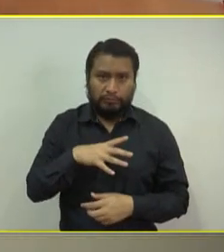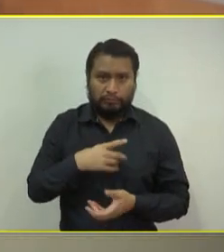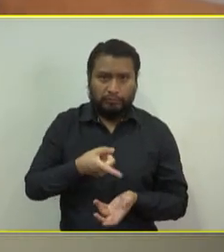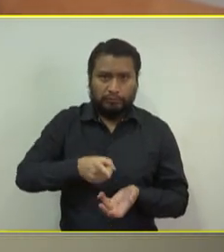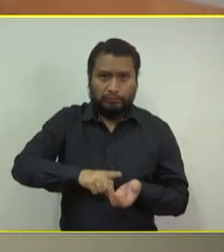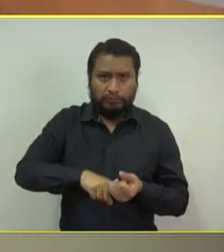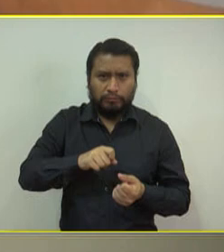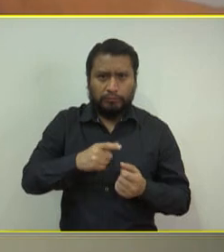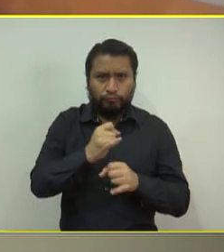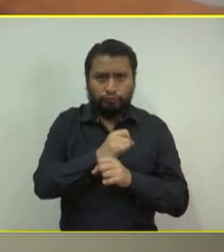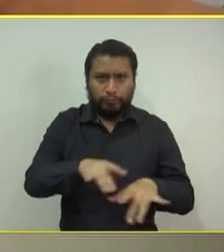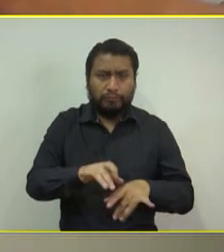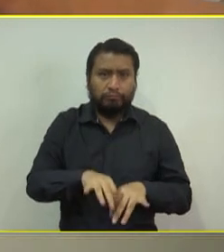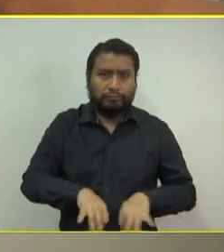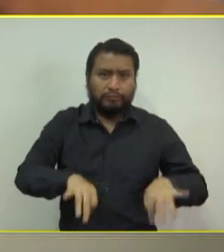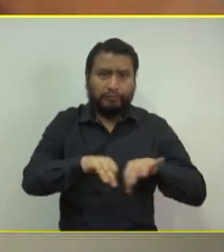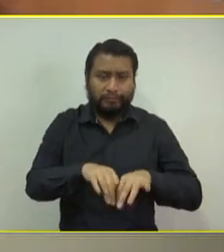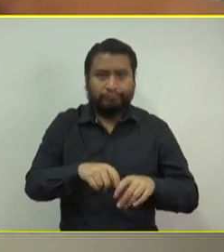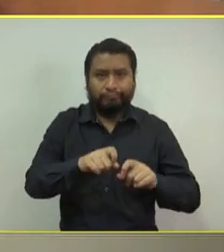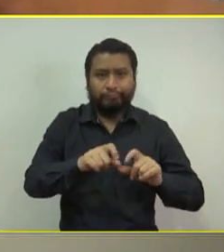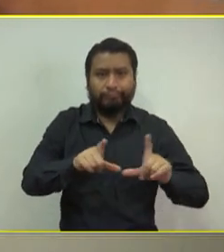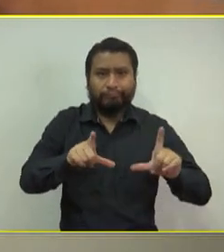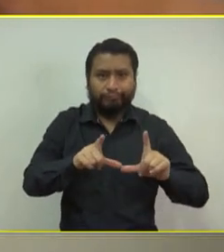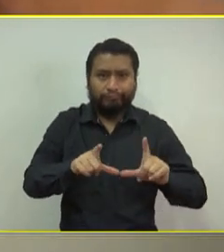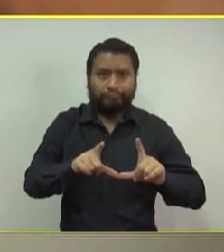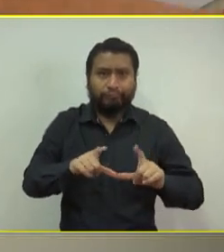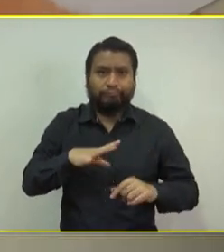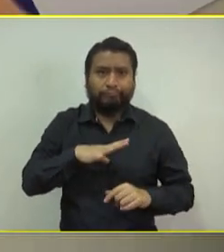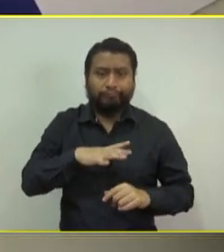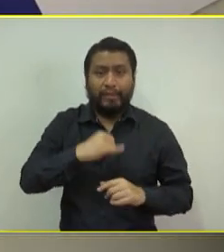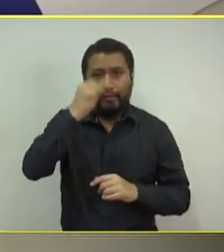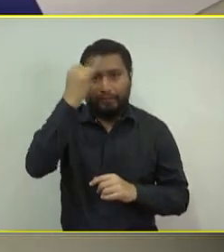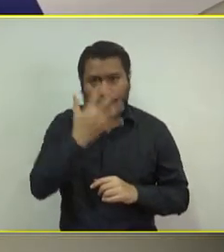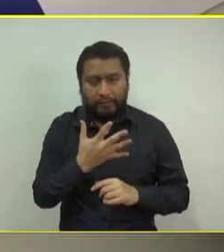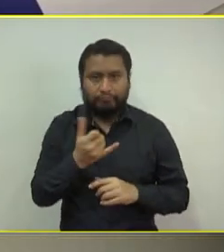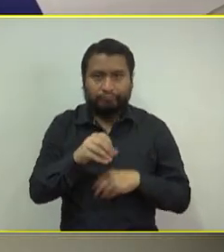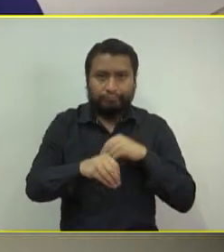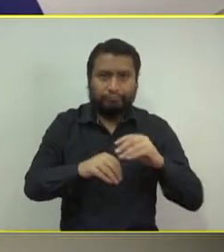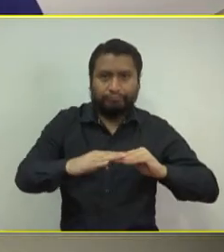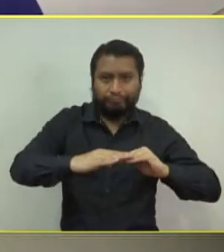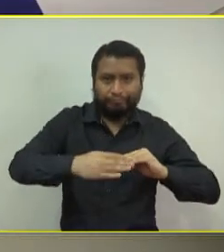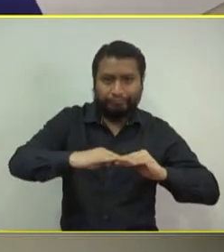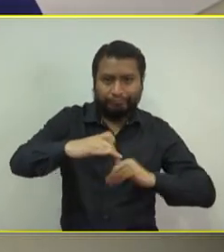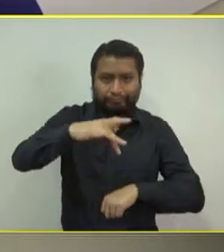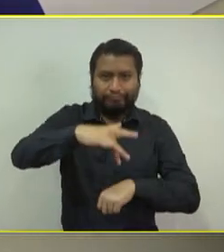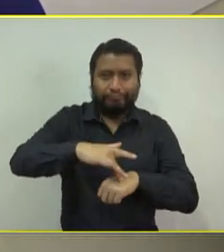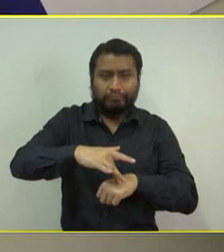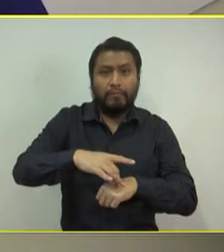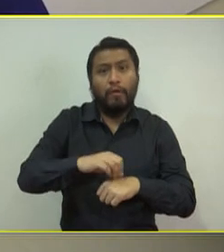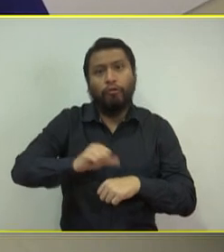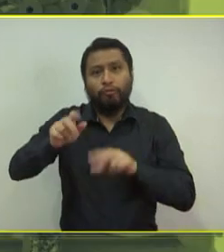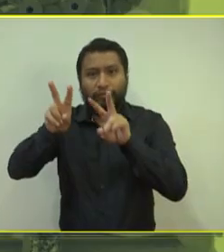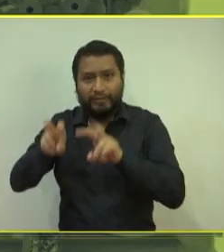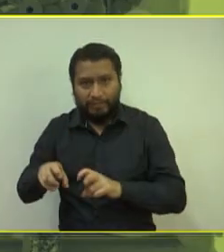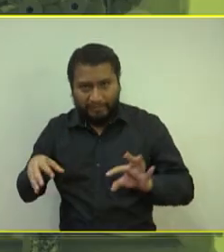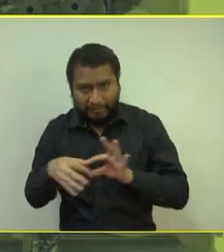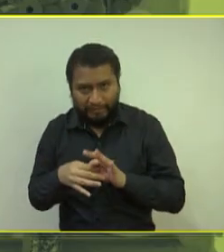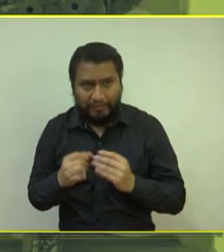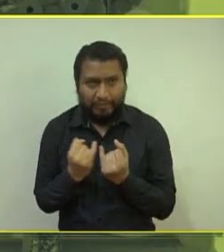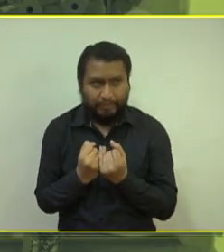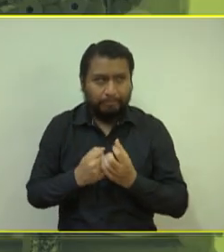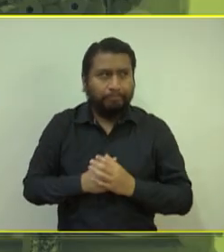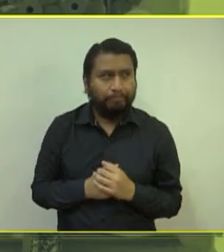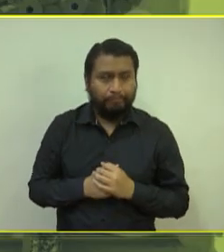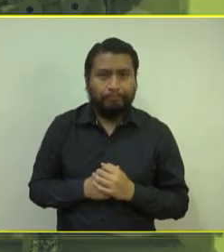cutánea, ilustraciones visuales e ilustraciones hápticas. Este se relaciona directamente con los demás módulos que son un modelo